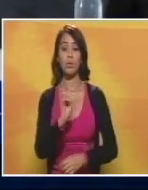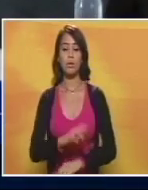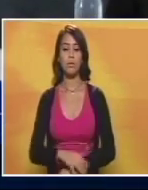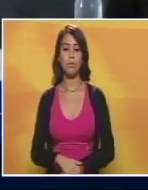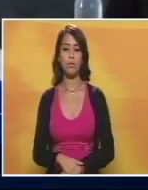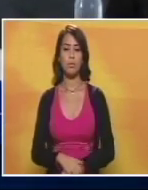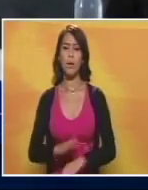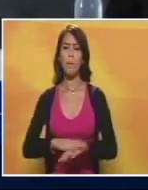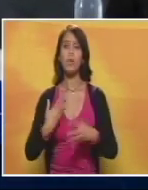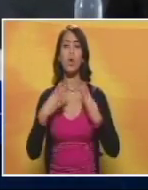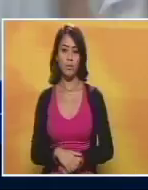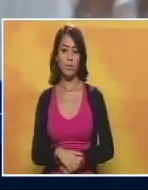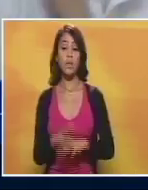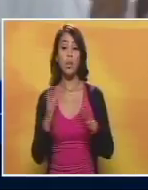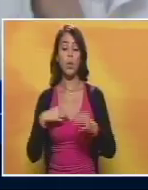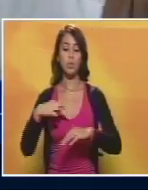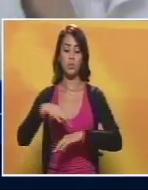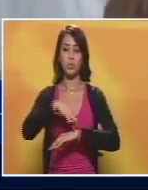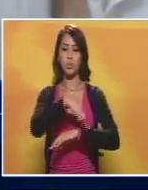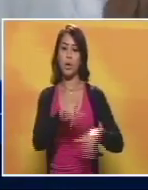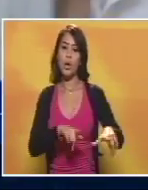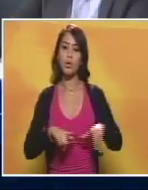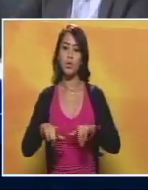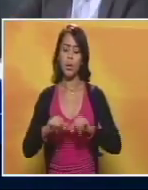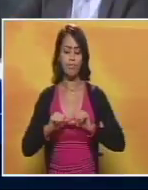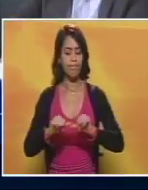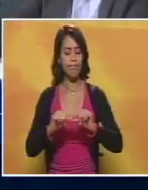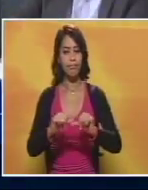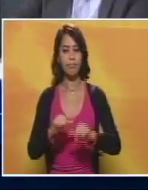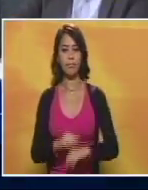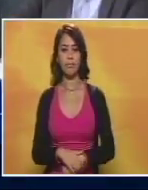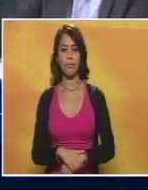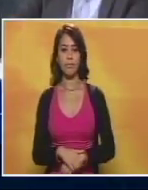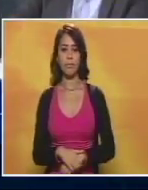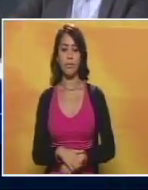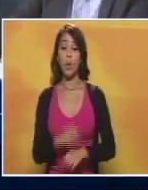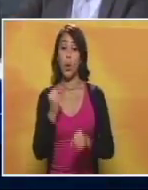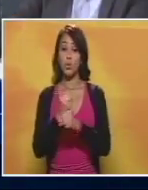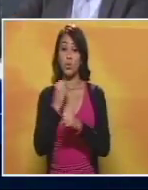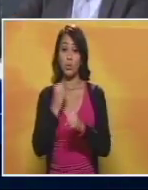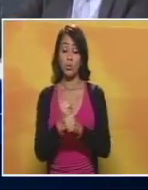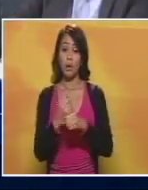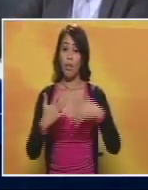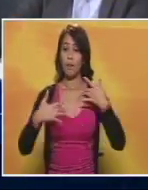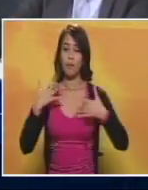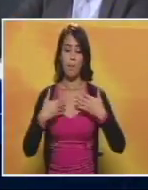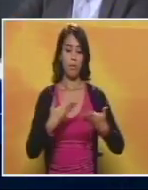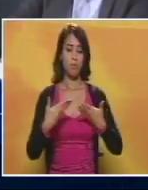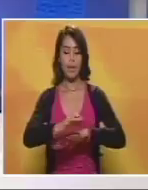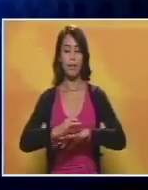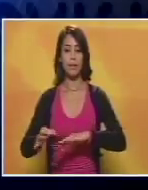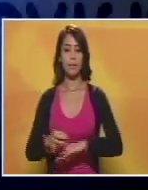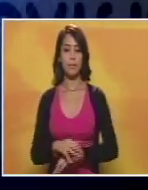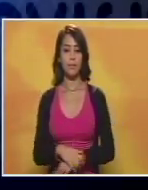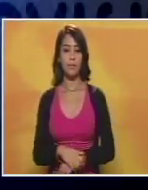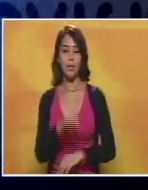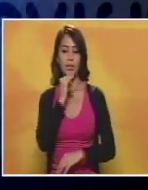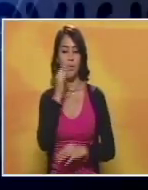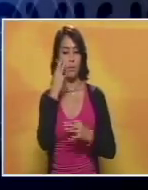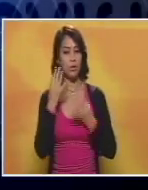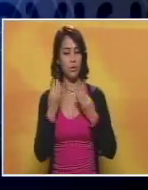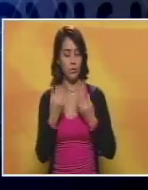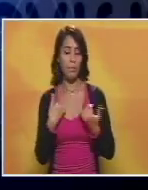estas personas, a razón de sus patologías y no tener una asistencia inmediata por fallas eléctricas, los aparatos no estaban hábiles. A